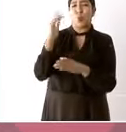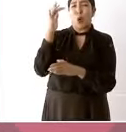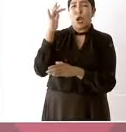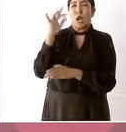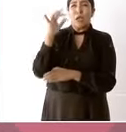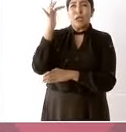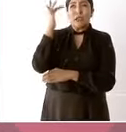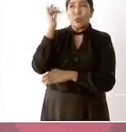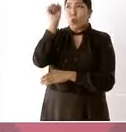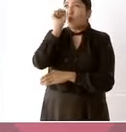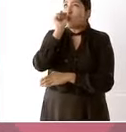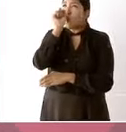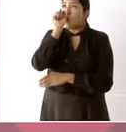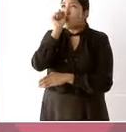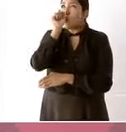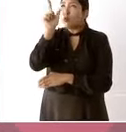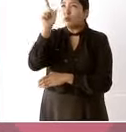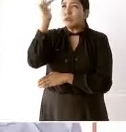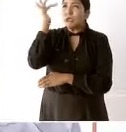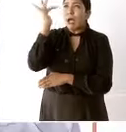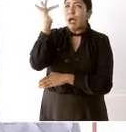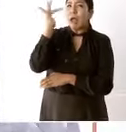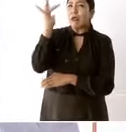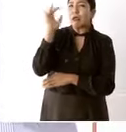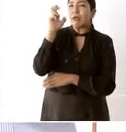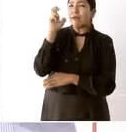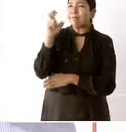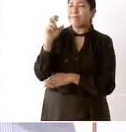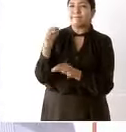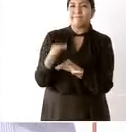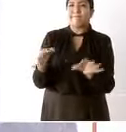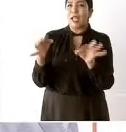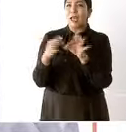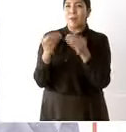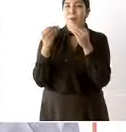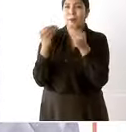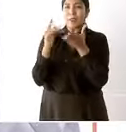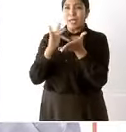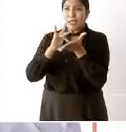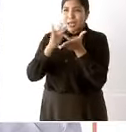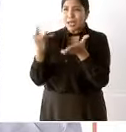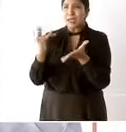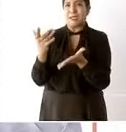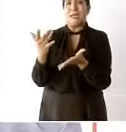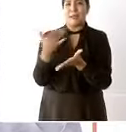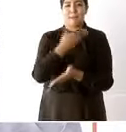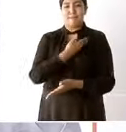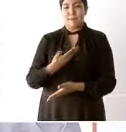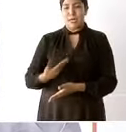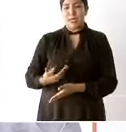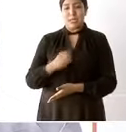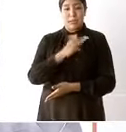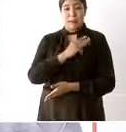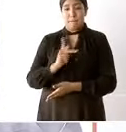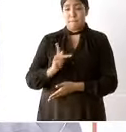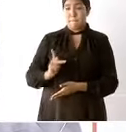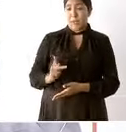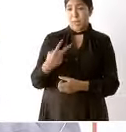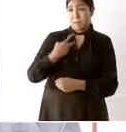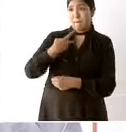días estamos haciendo eventos, le agradezco al alcalde la invitación que nos ha hecho y